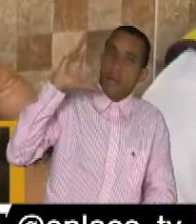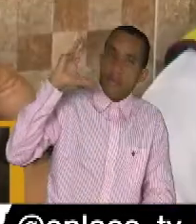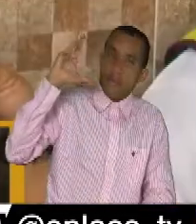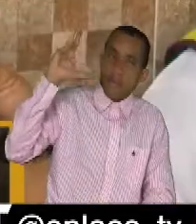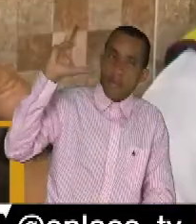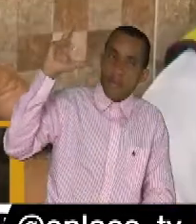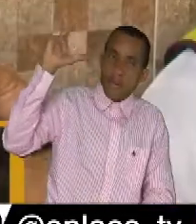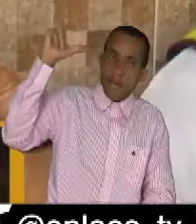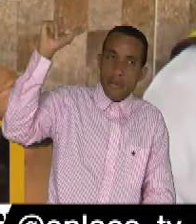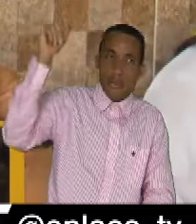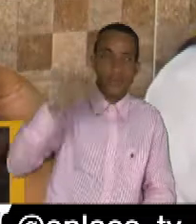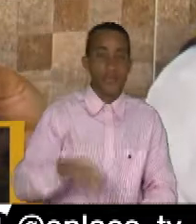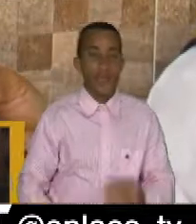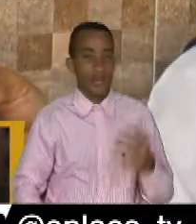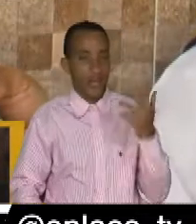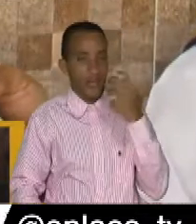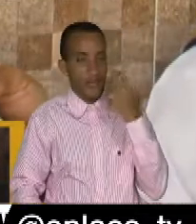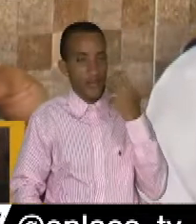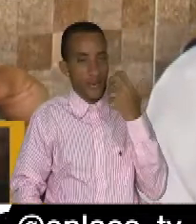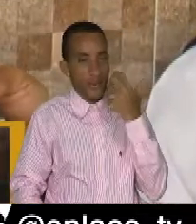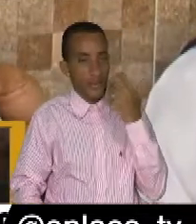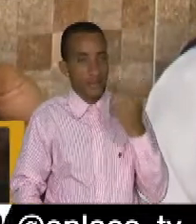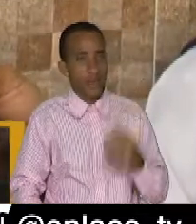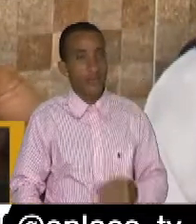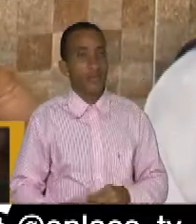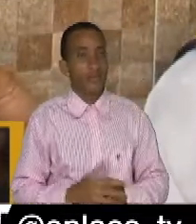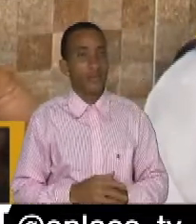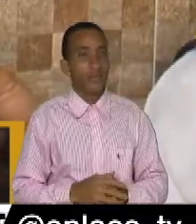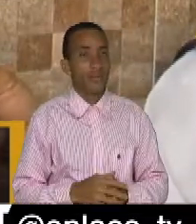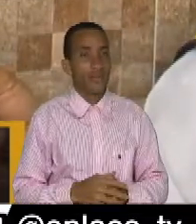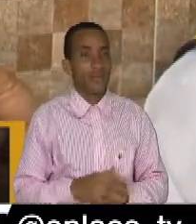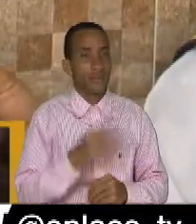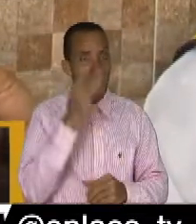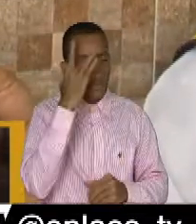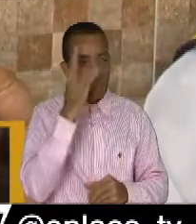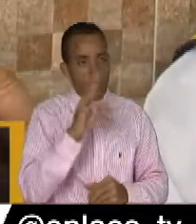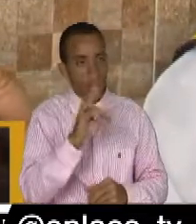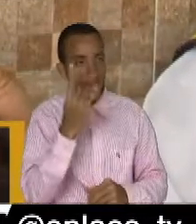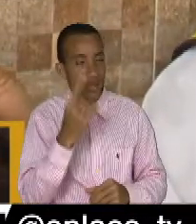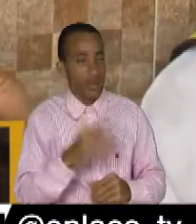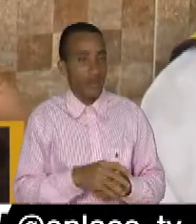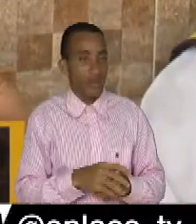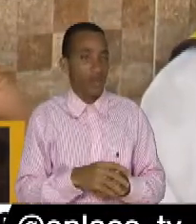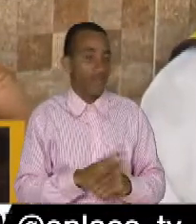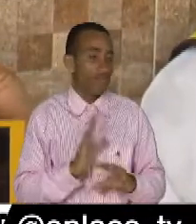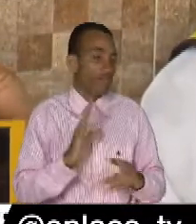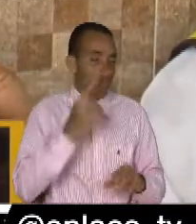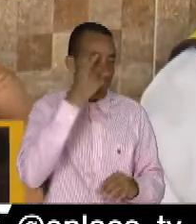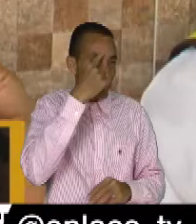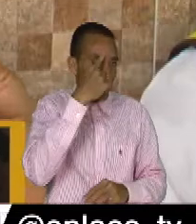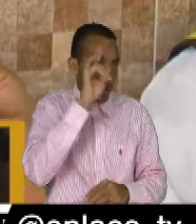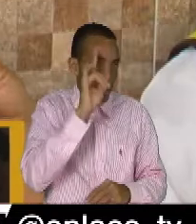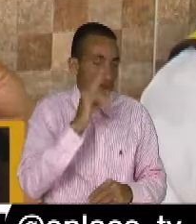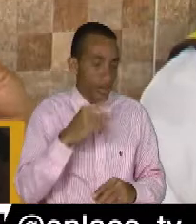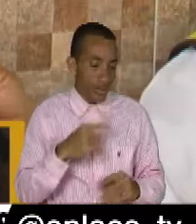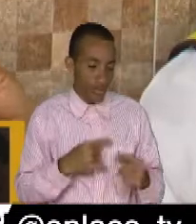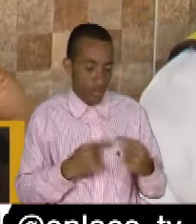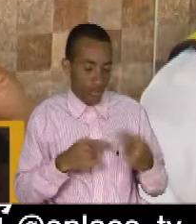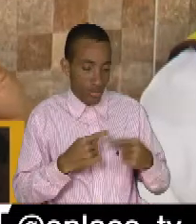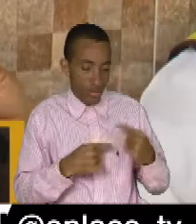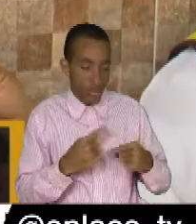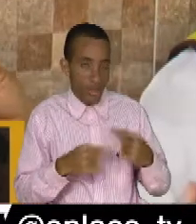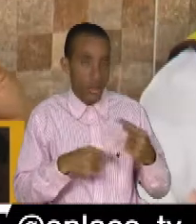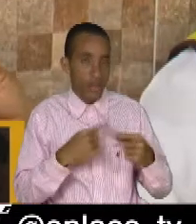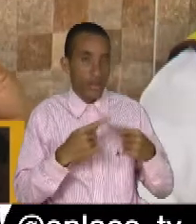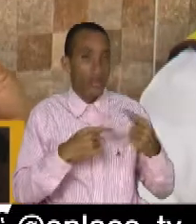Eso es una enfermedad que se genera por un accidente cirujano que altera la glándula pituitaria y